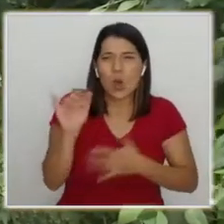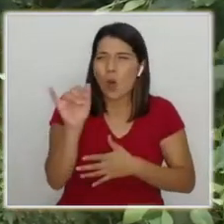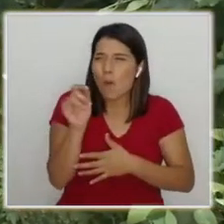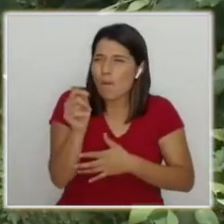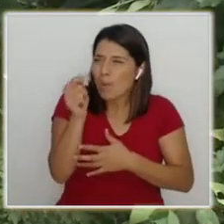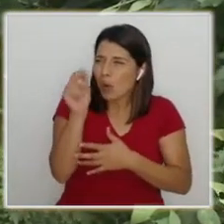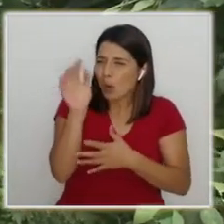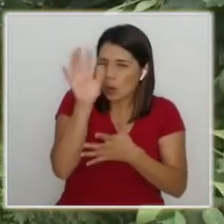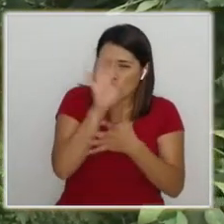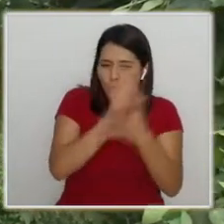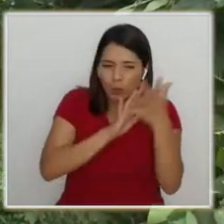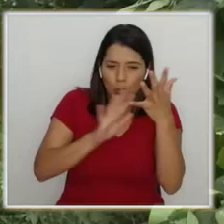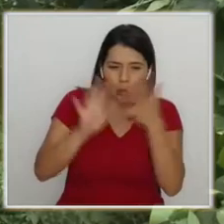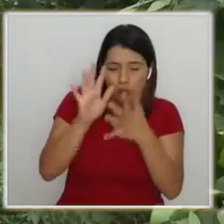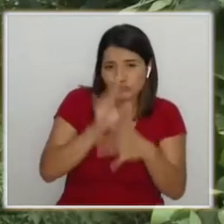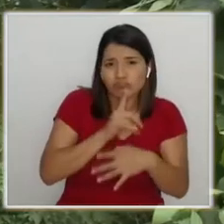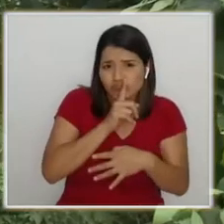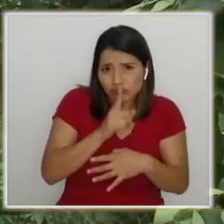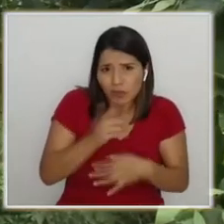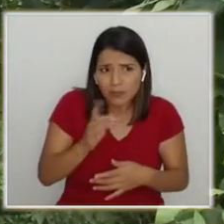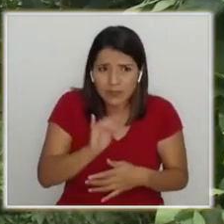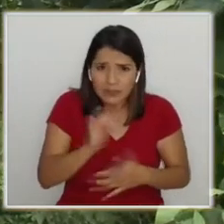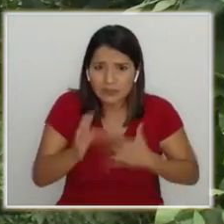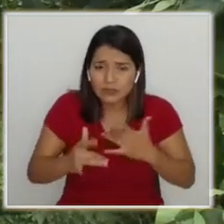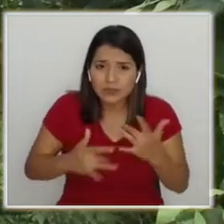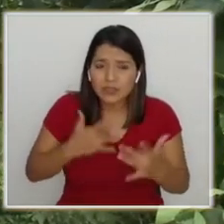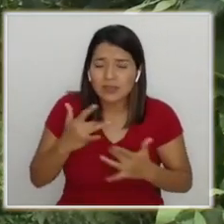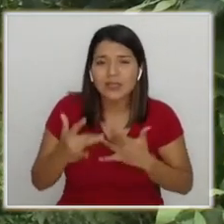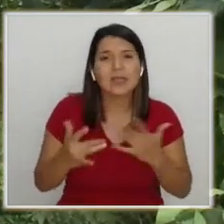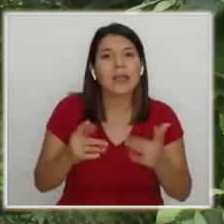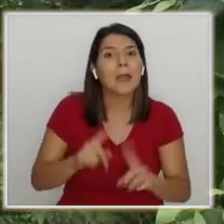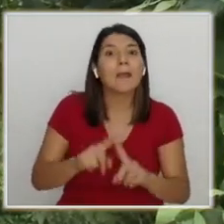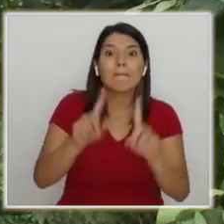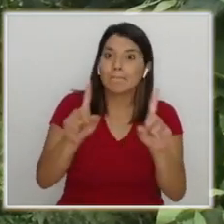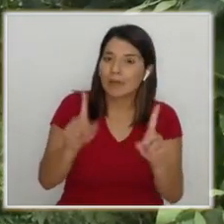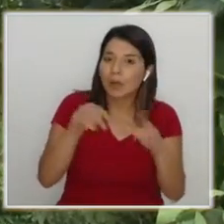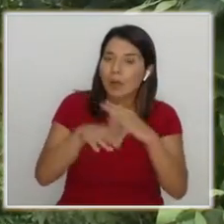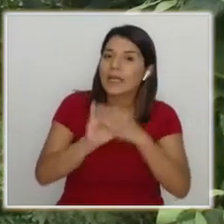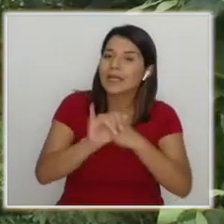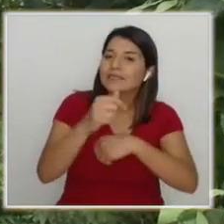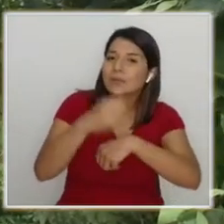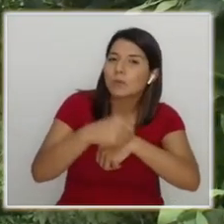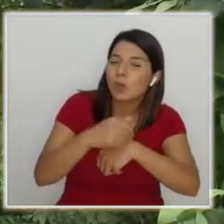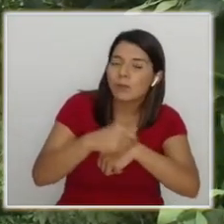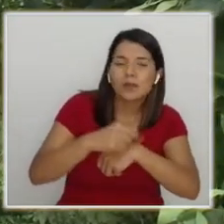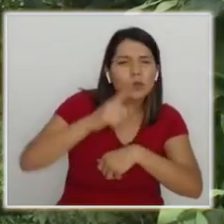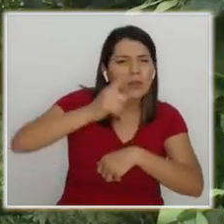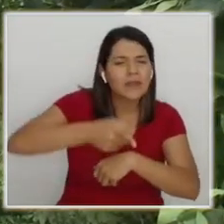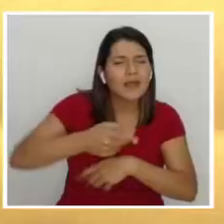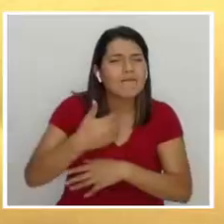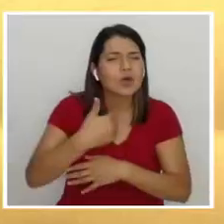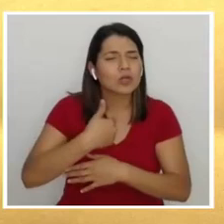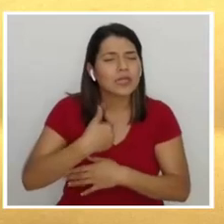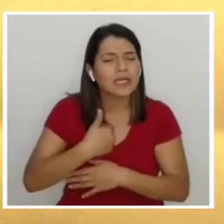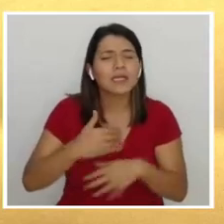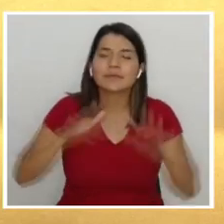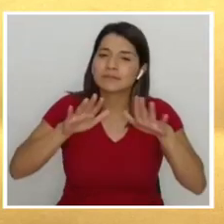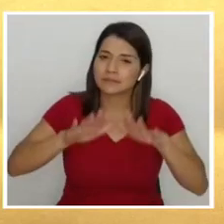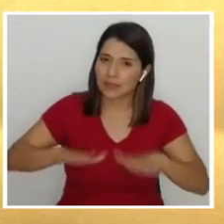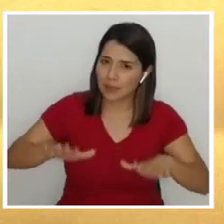ser realistas, pero en esos momentos es donde hay que tener la serenidad, la